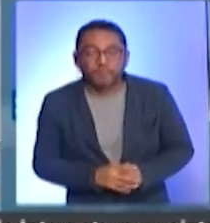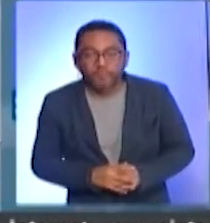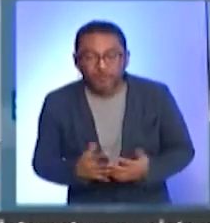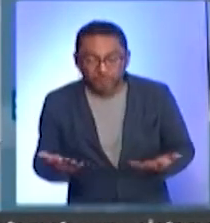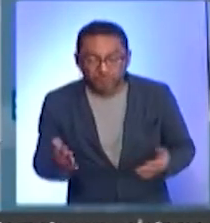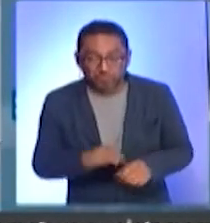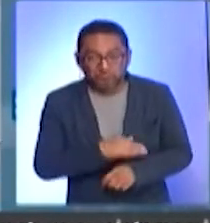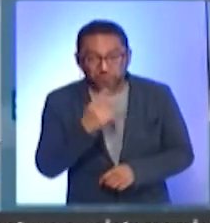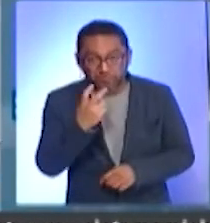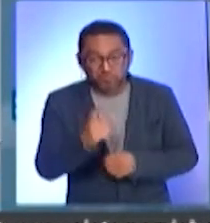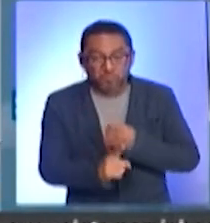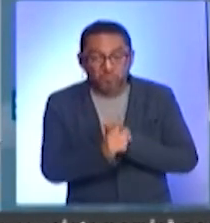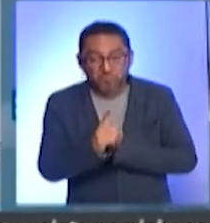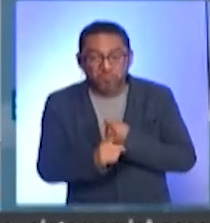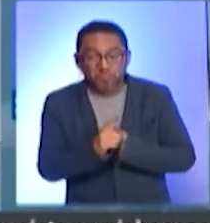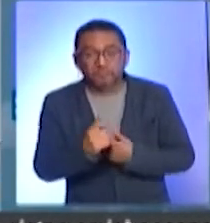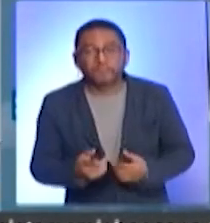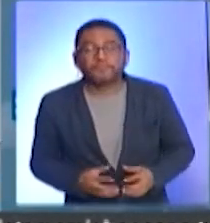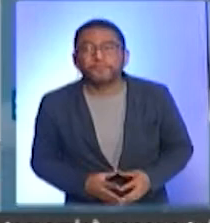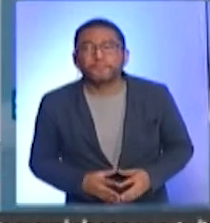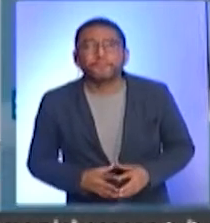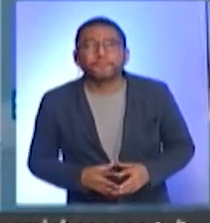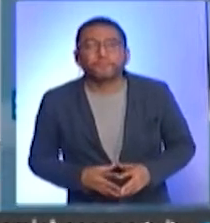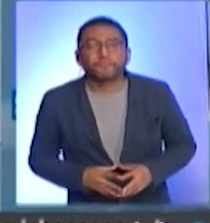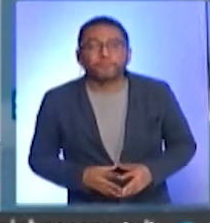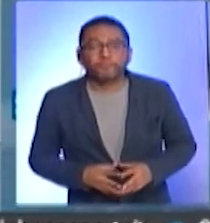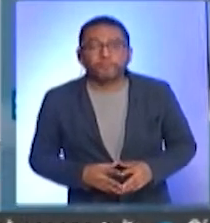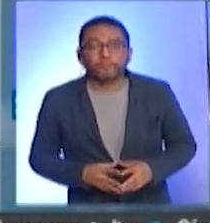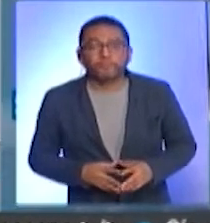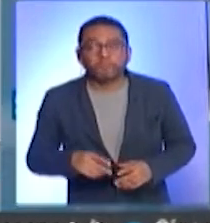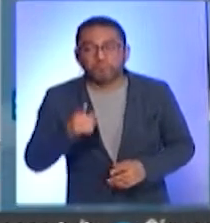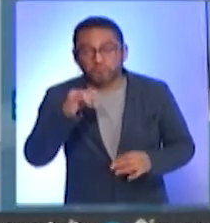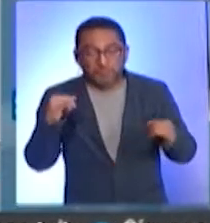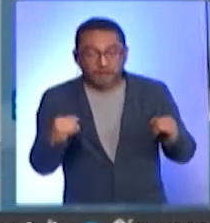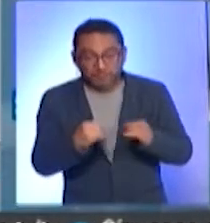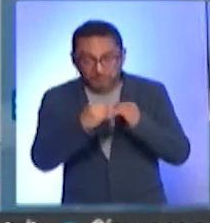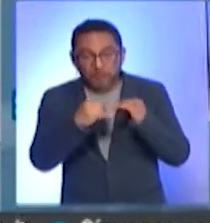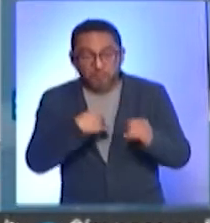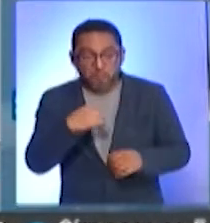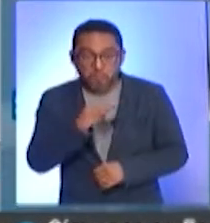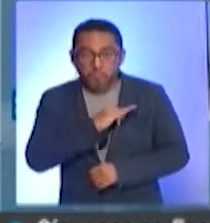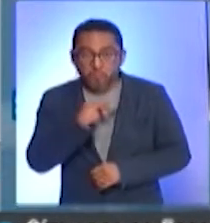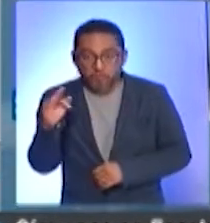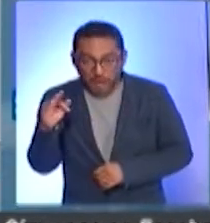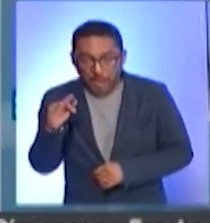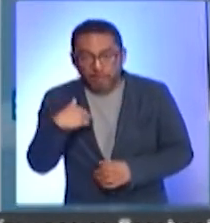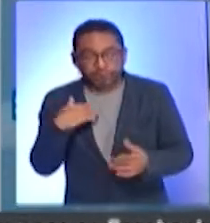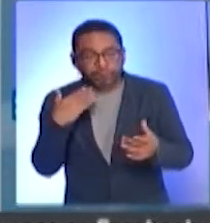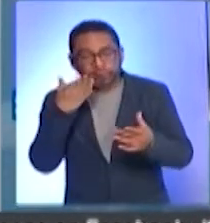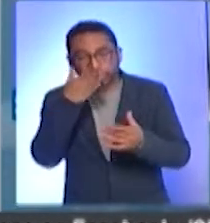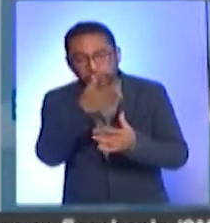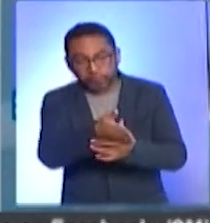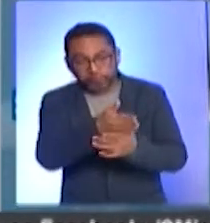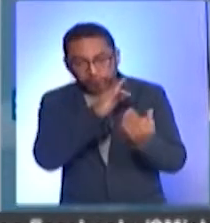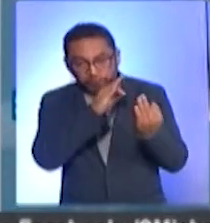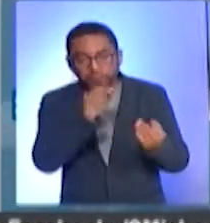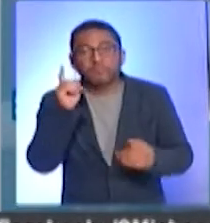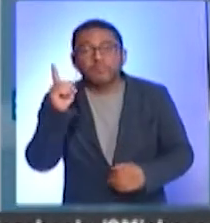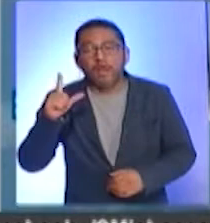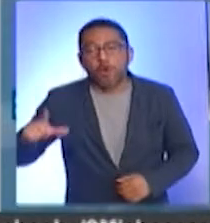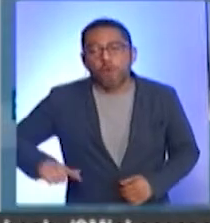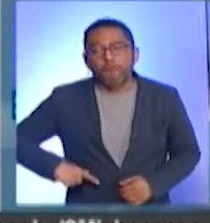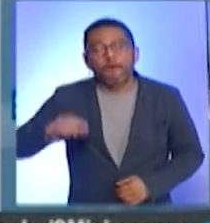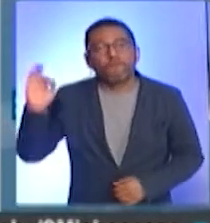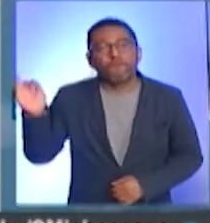pues no instancia a la que podemos y debemos de recurrir pues es al gobierno